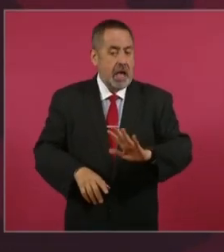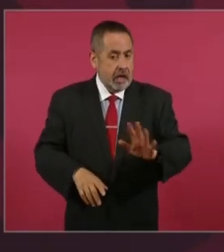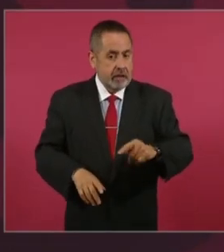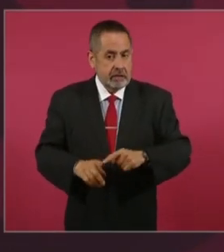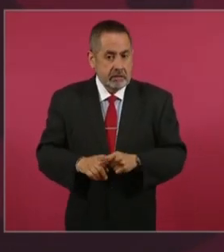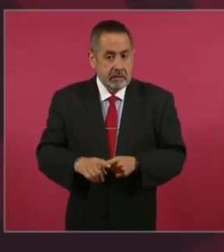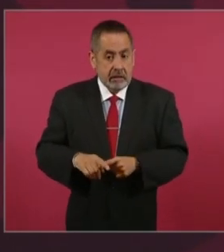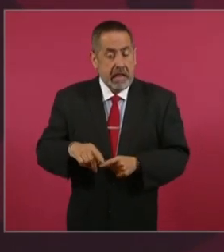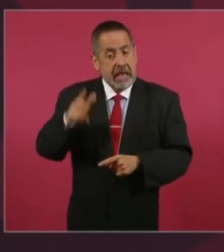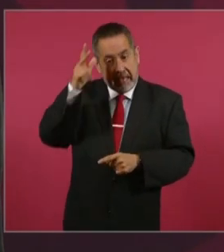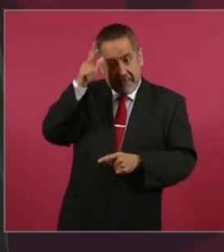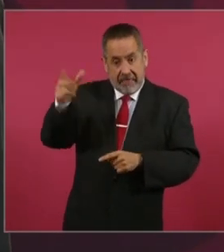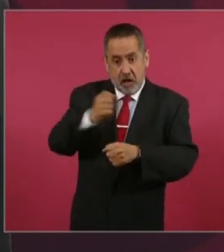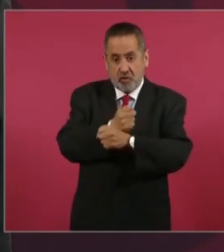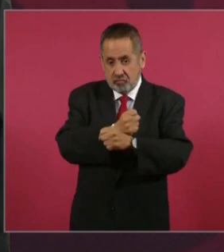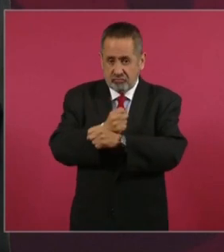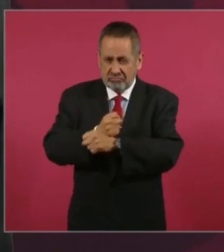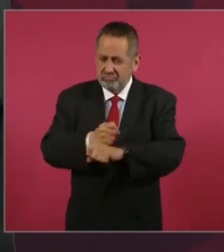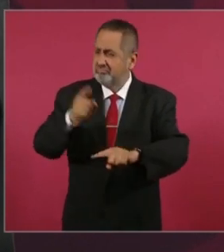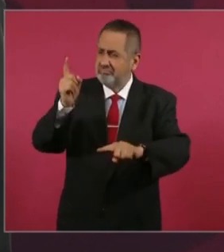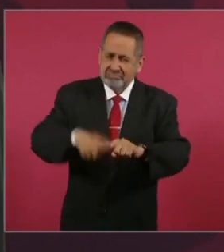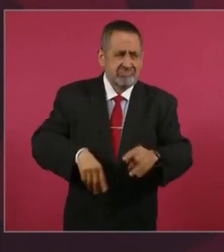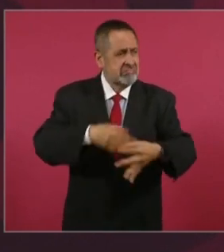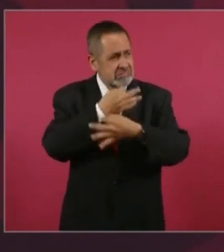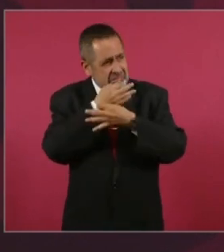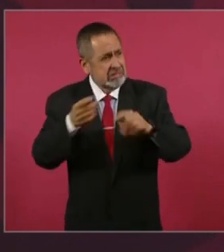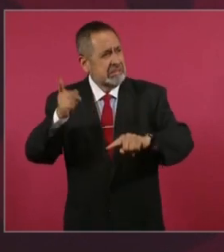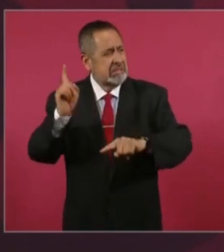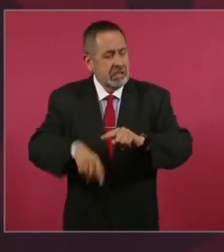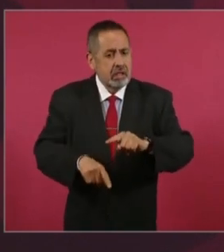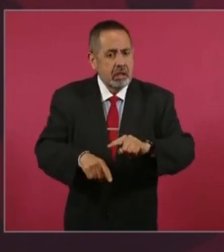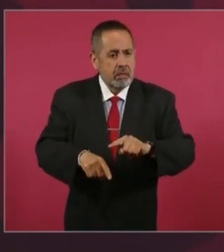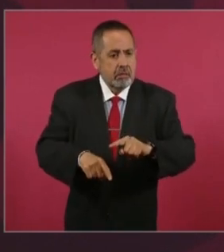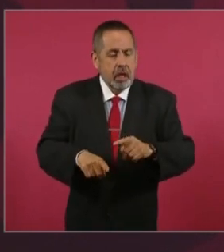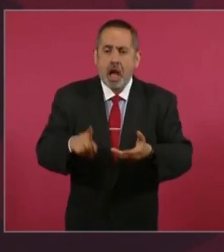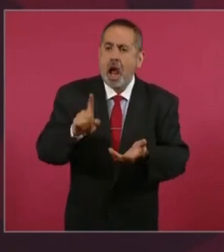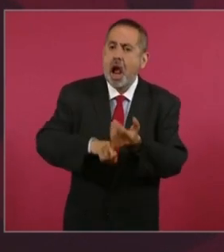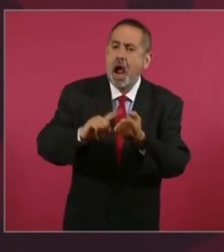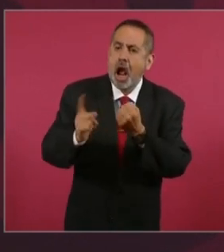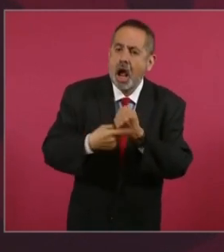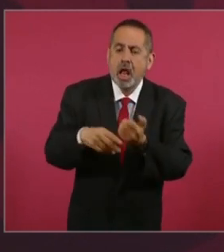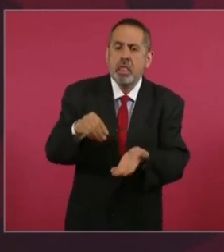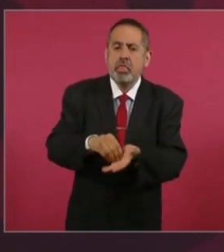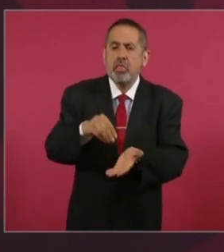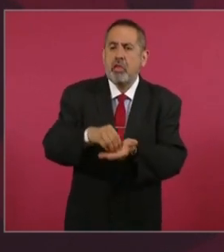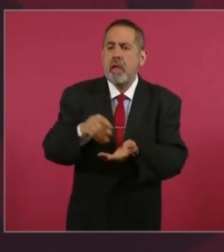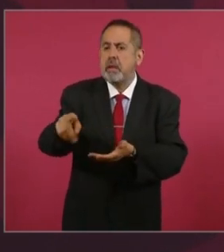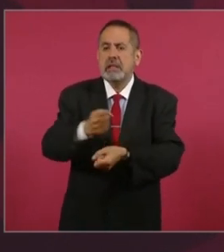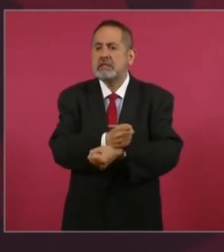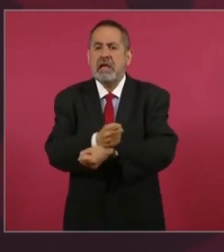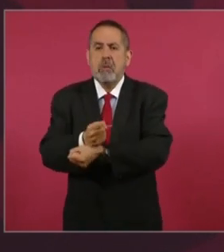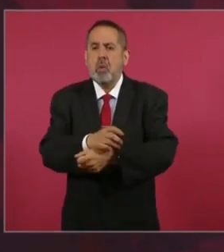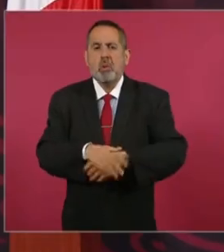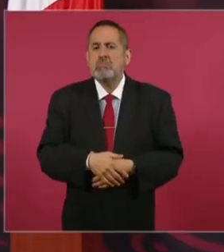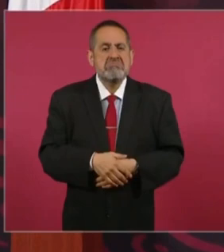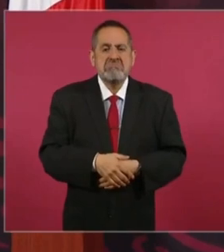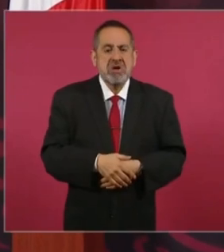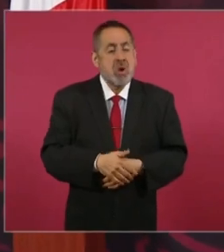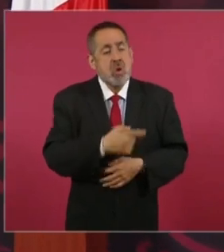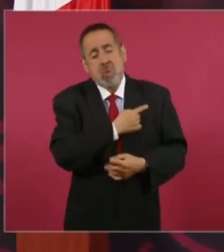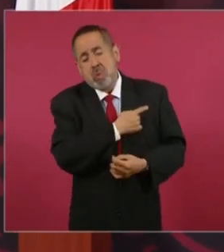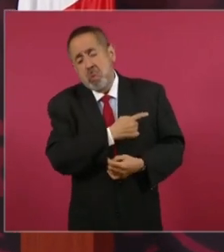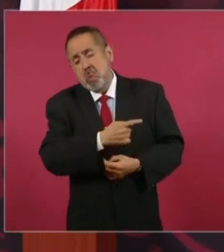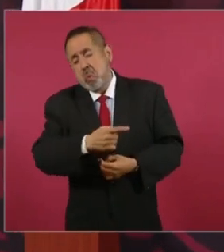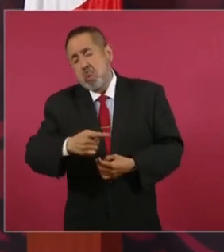abolió la esclavitud proclamó la abolición de la esclavitud pero la esclavitud desapareció en México hasta 100